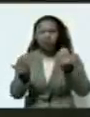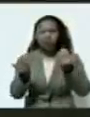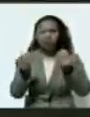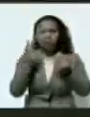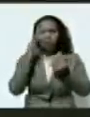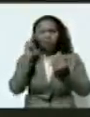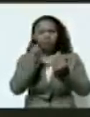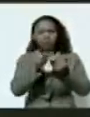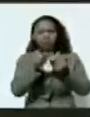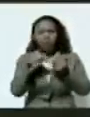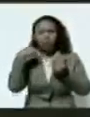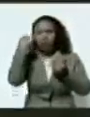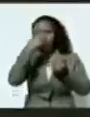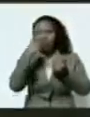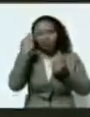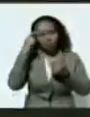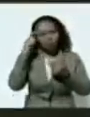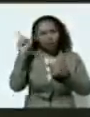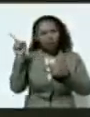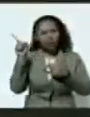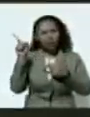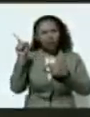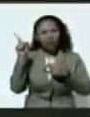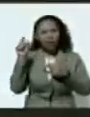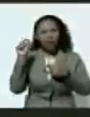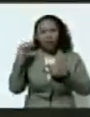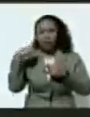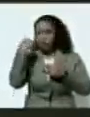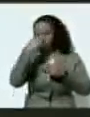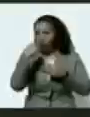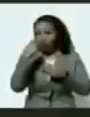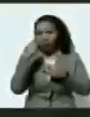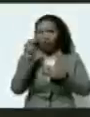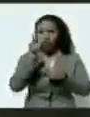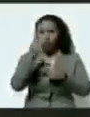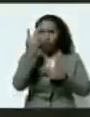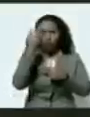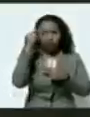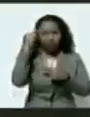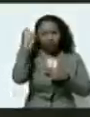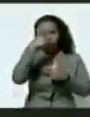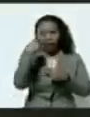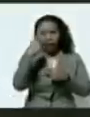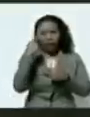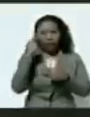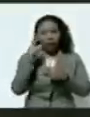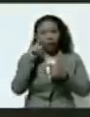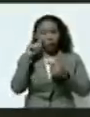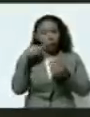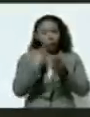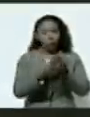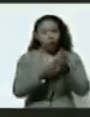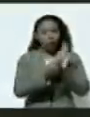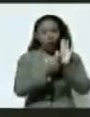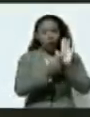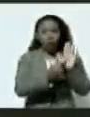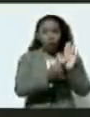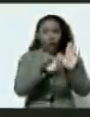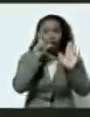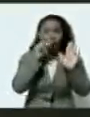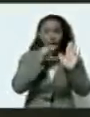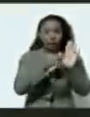vean las caras. ¿Se acuerdan ese personaje de Batman, Two-Face? Doble cara. La cara que Quiñones muestra en los